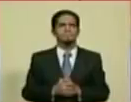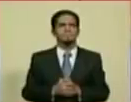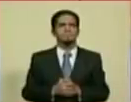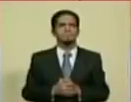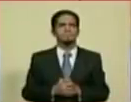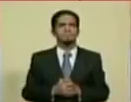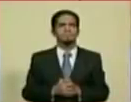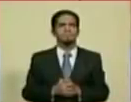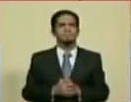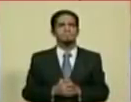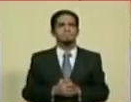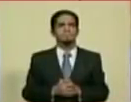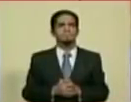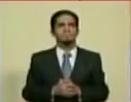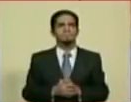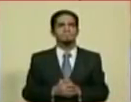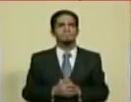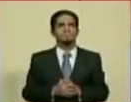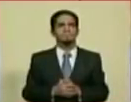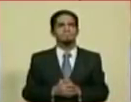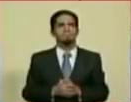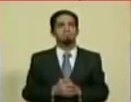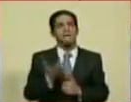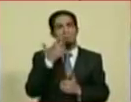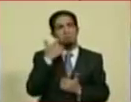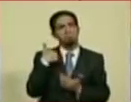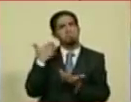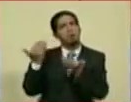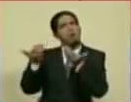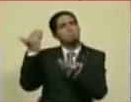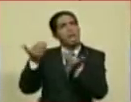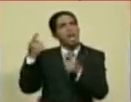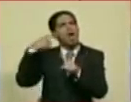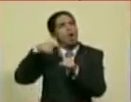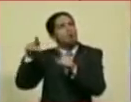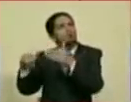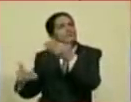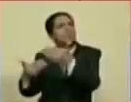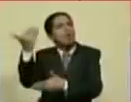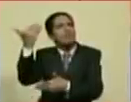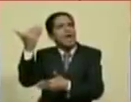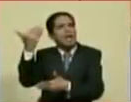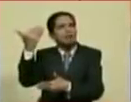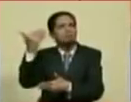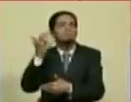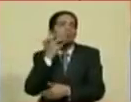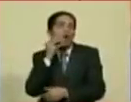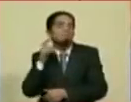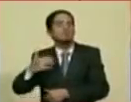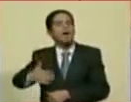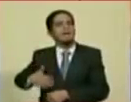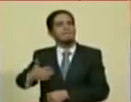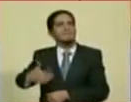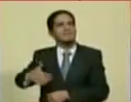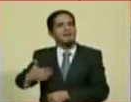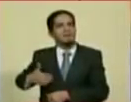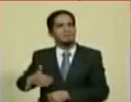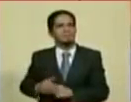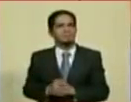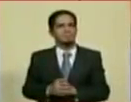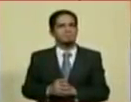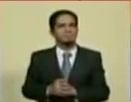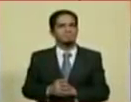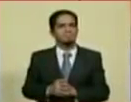nos contraponemos con otros modelos neoliberales de la región, caso Argentina,